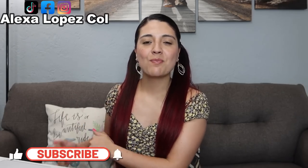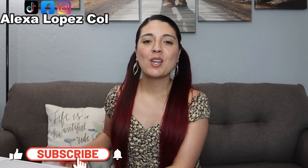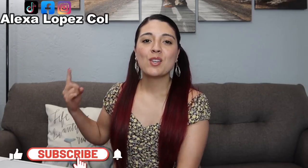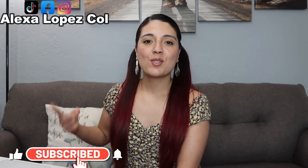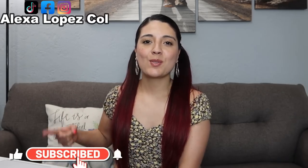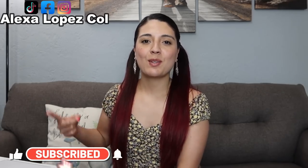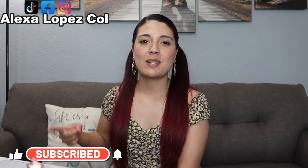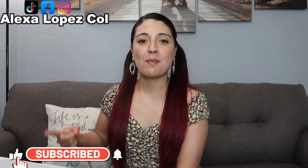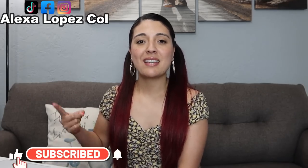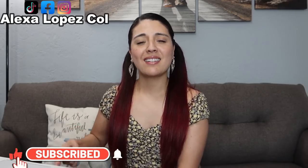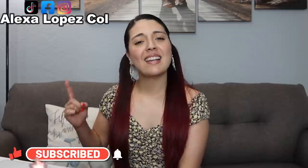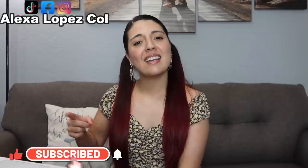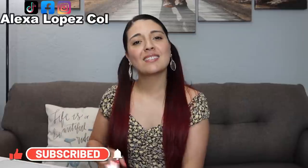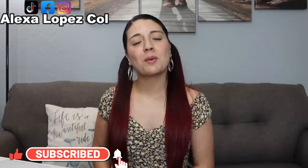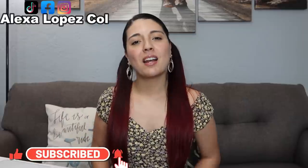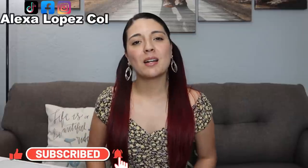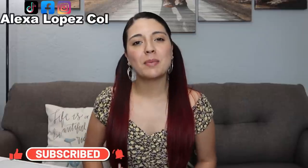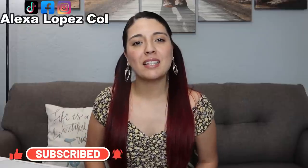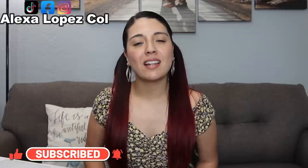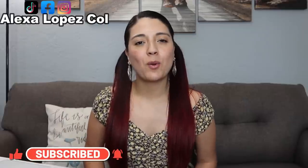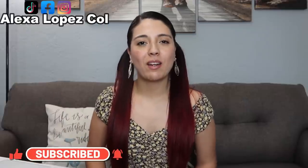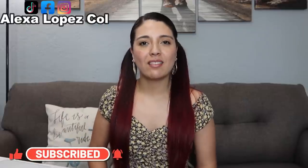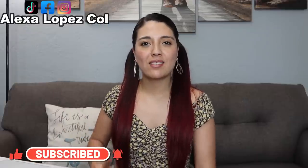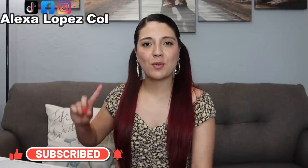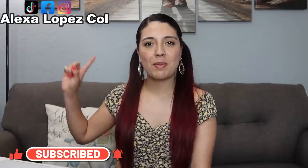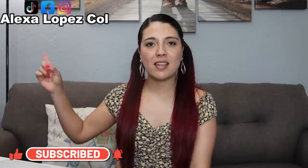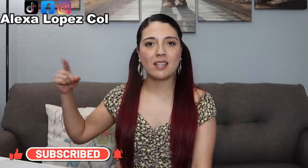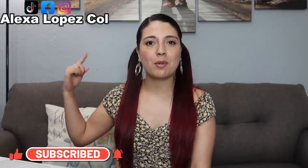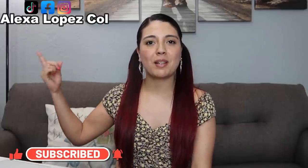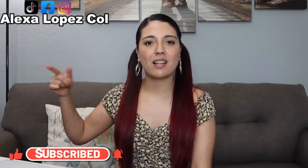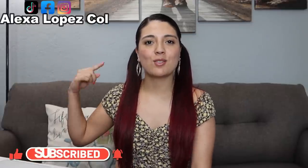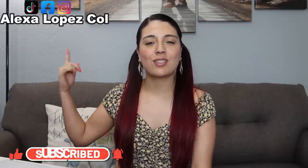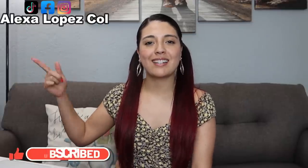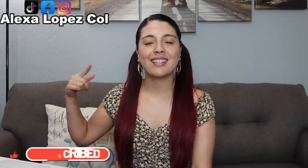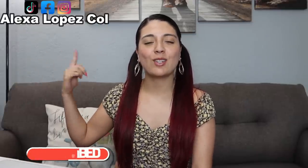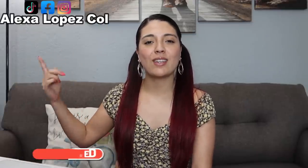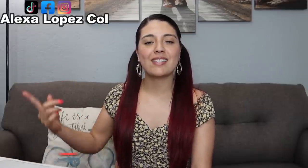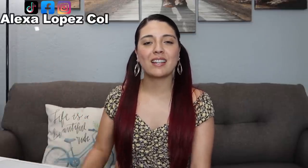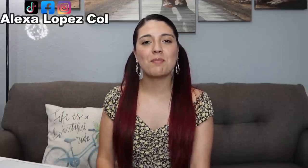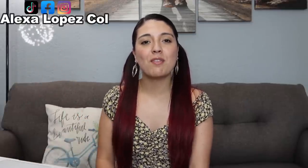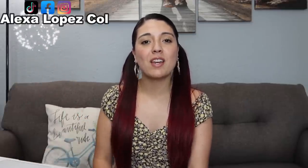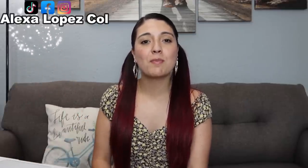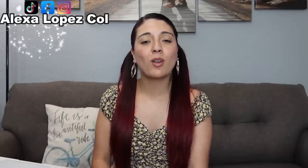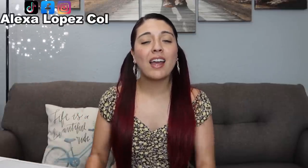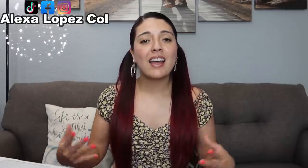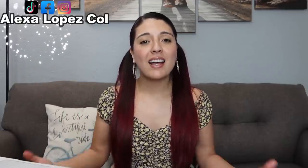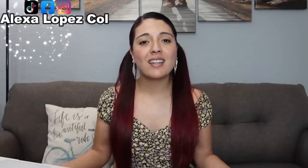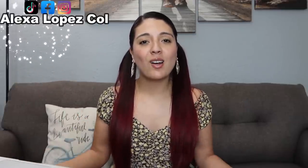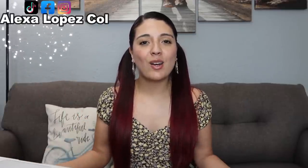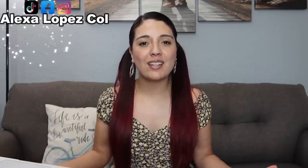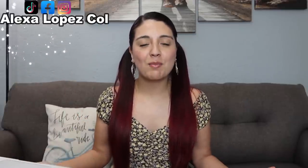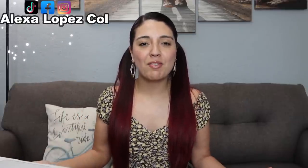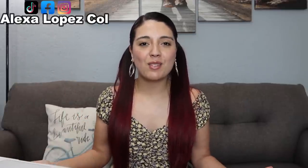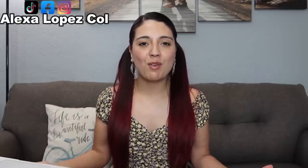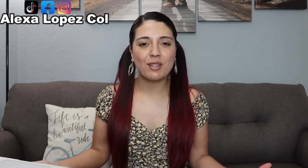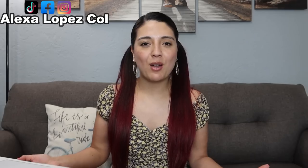lados, suscribirse a mi canal y activar la campanita. Recuerden darse una pasadita por mis redes sociales, TikTok, Instagram y Facebook. Ha llegado